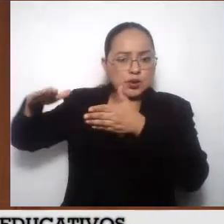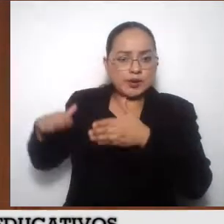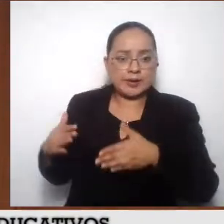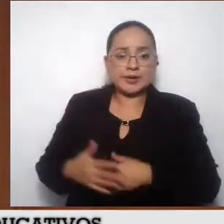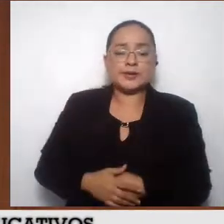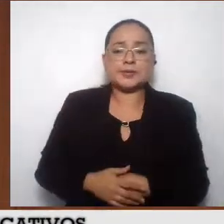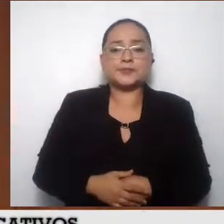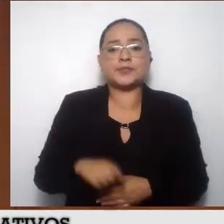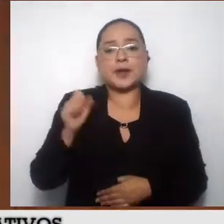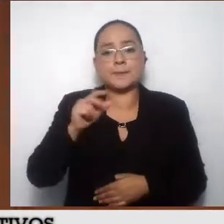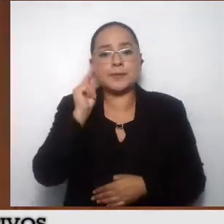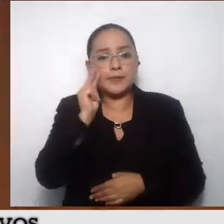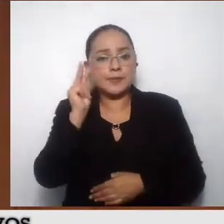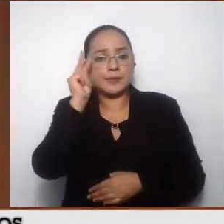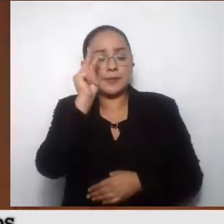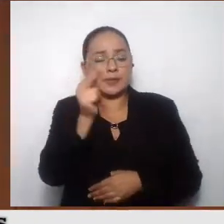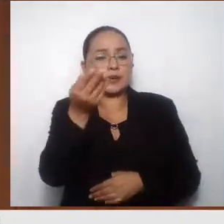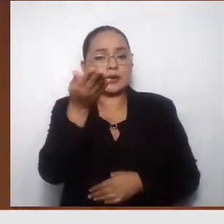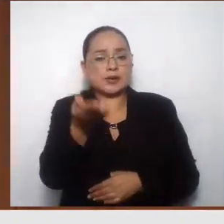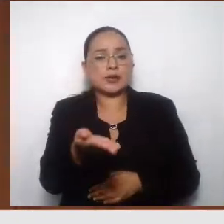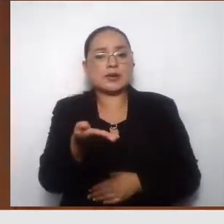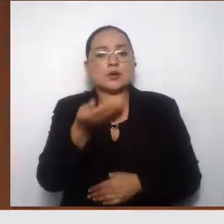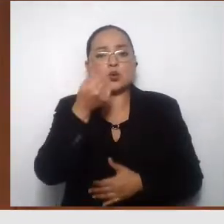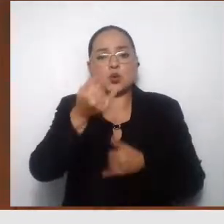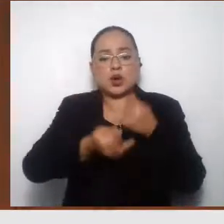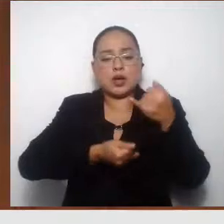observar cómo están los juegos